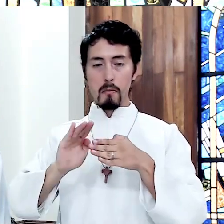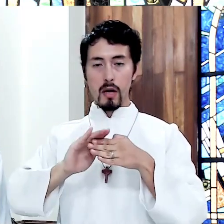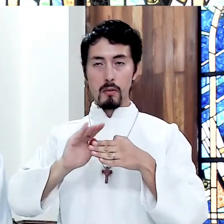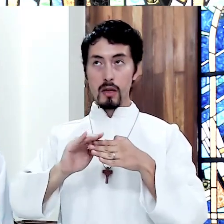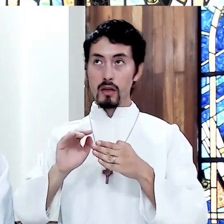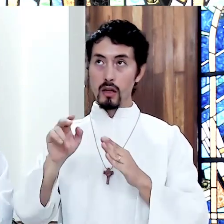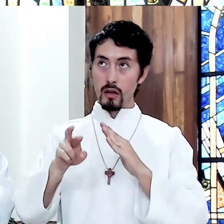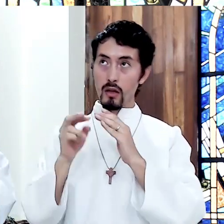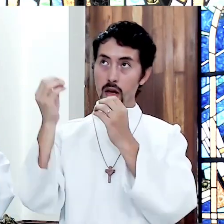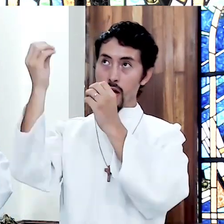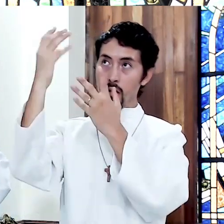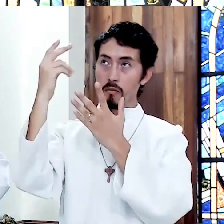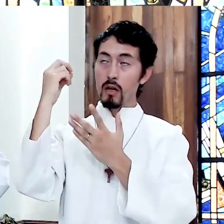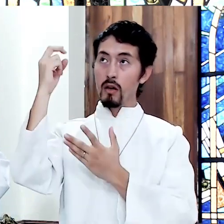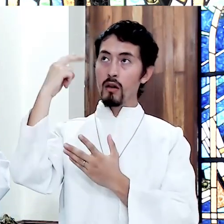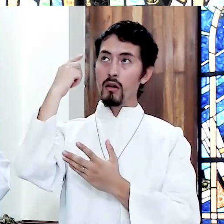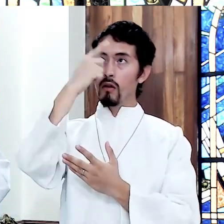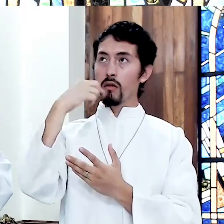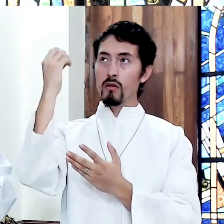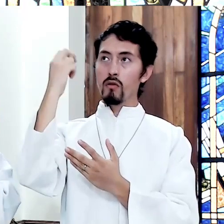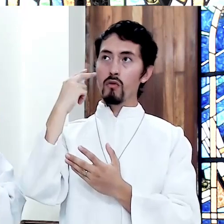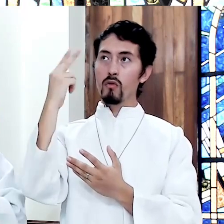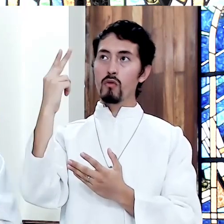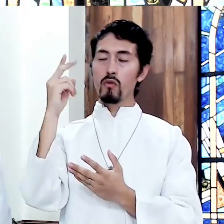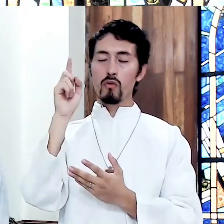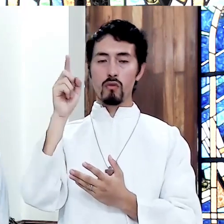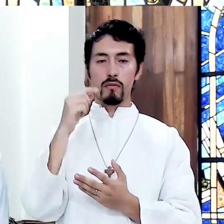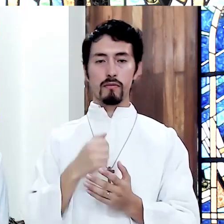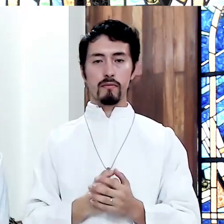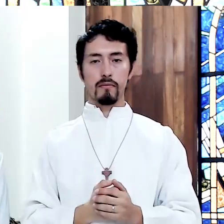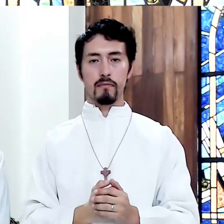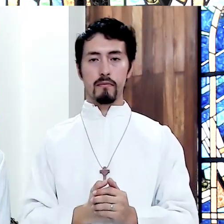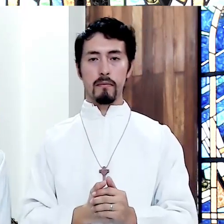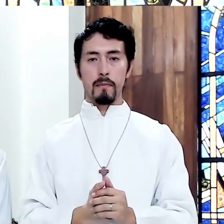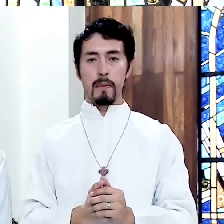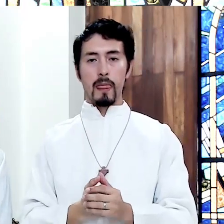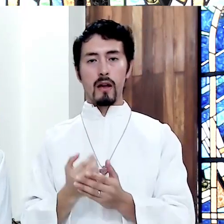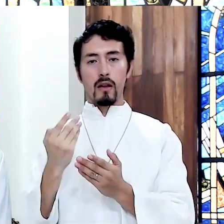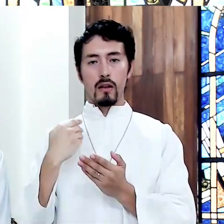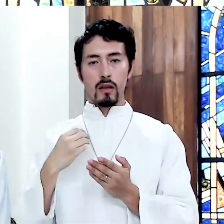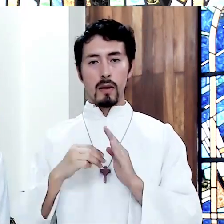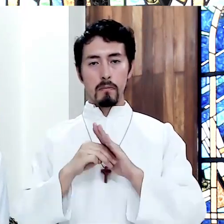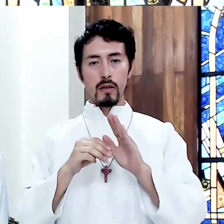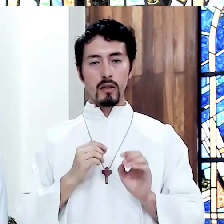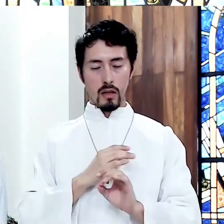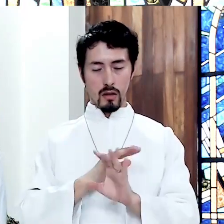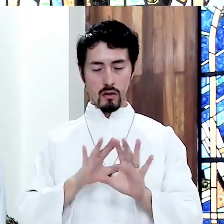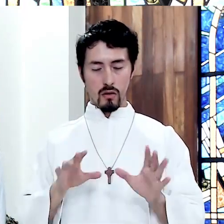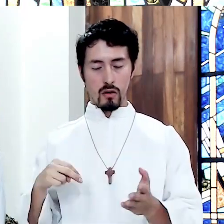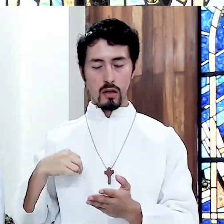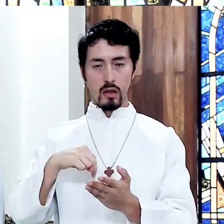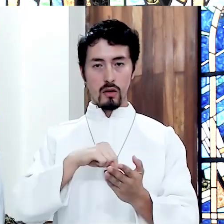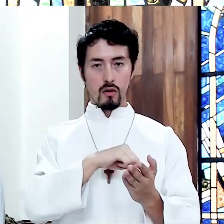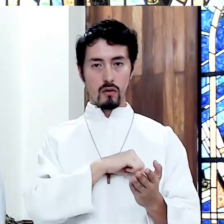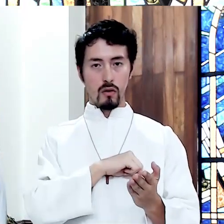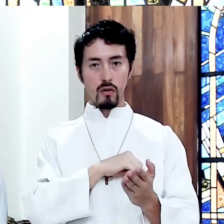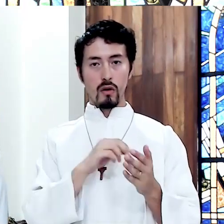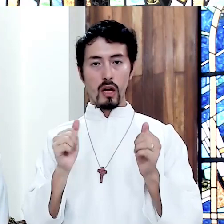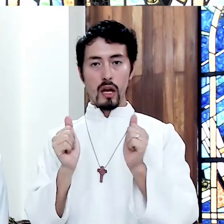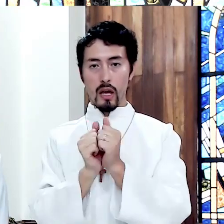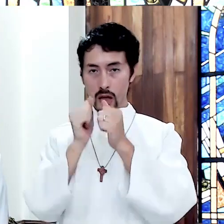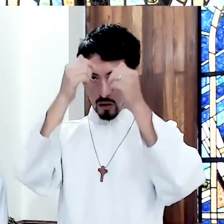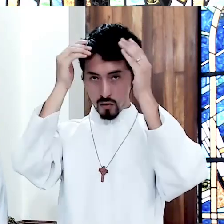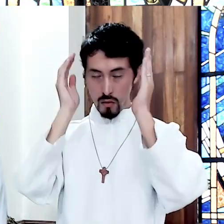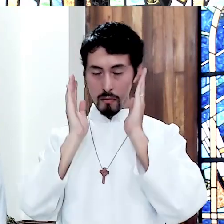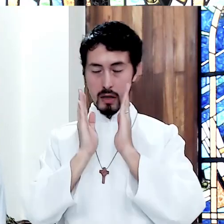la luz de tu rostro. Ten misericordia de todos nosotros, y así con María, la Virgen Madre de